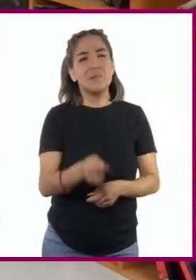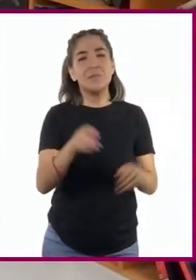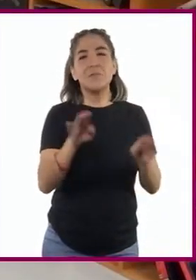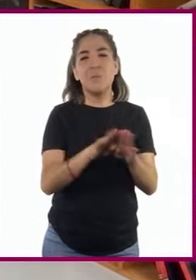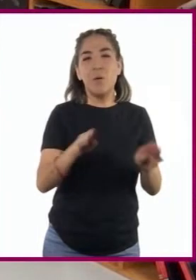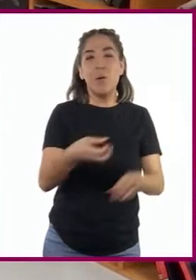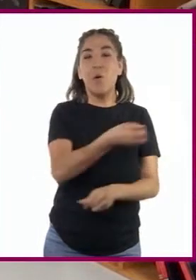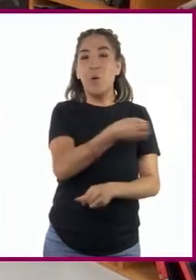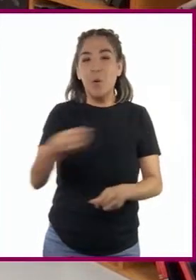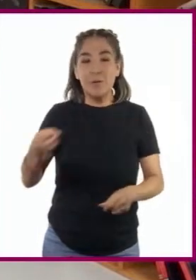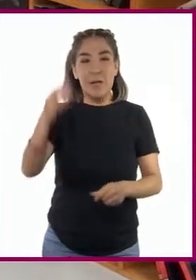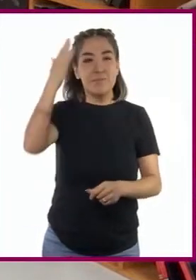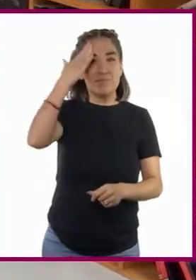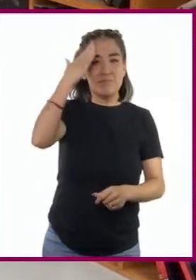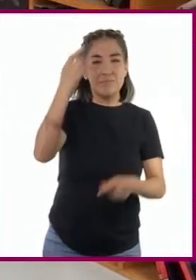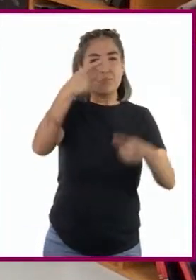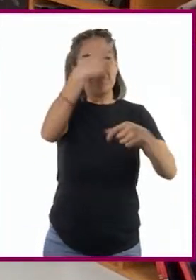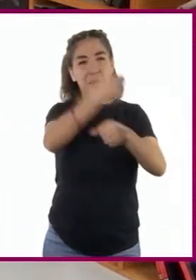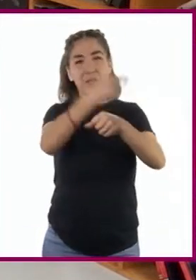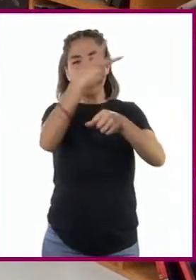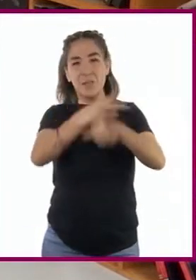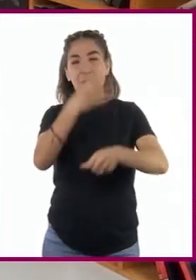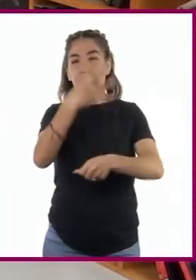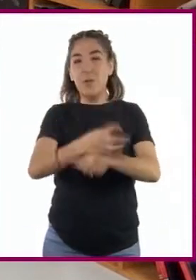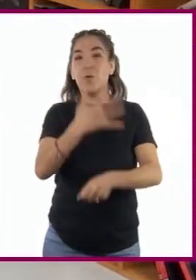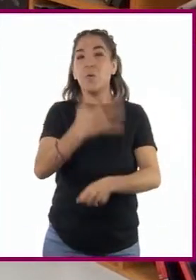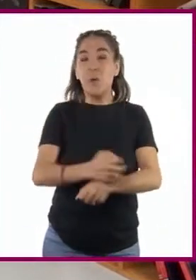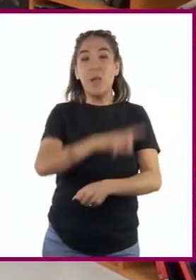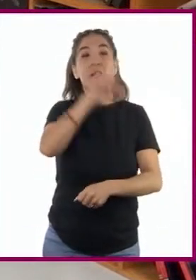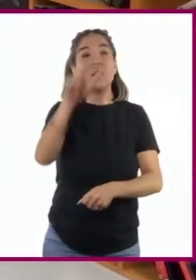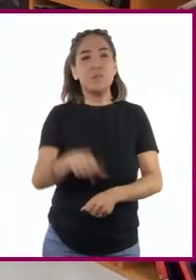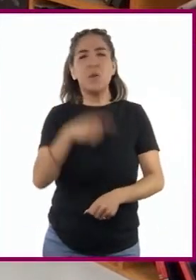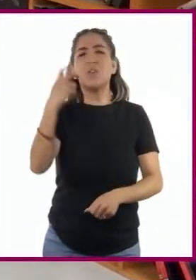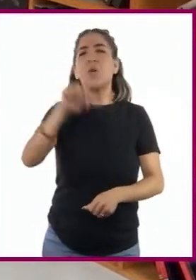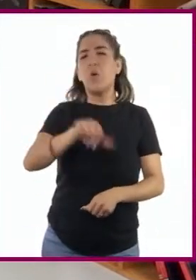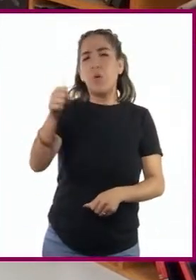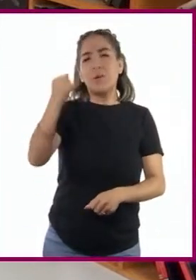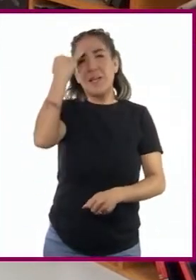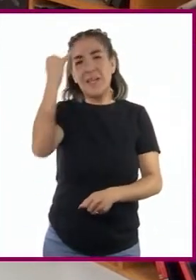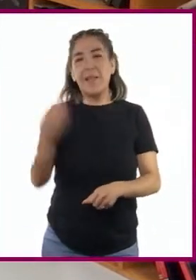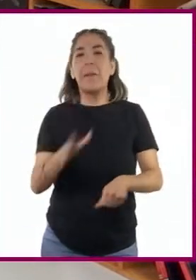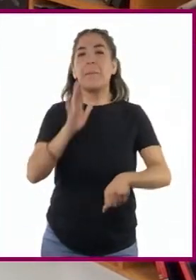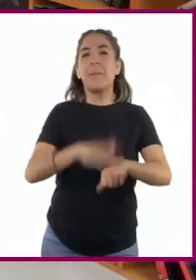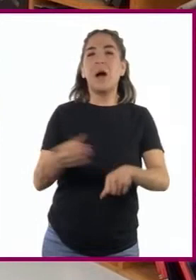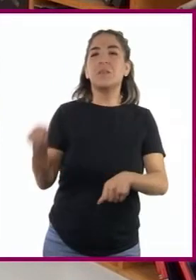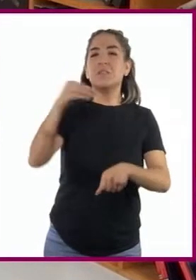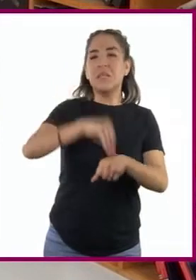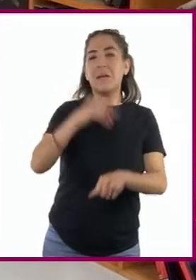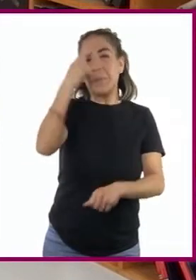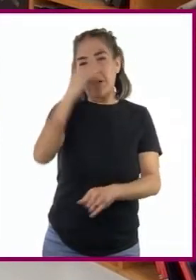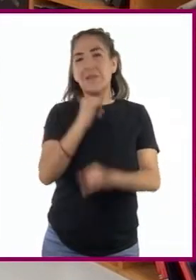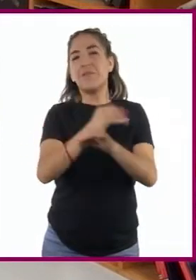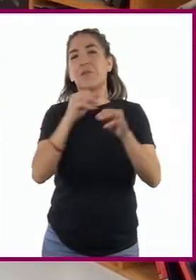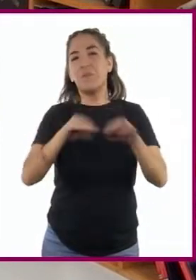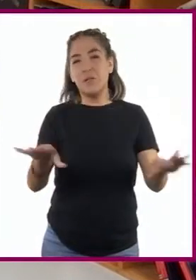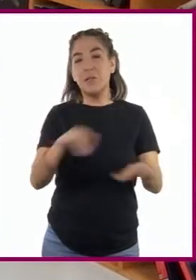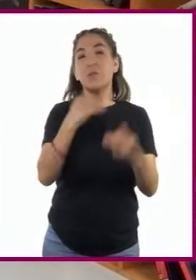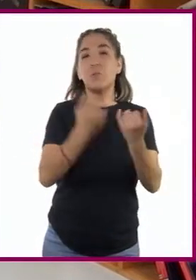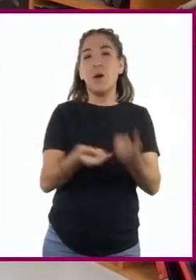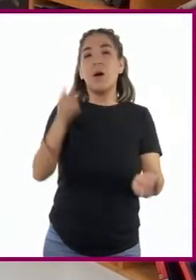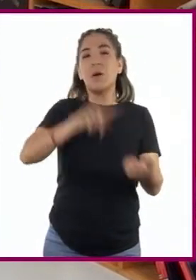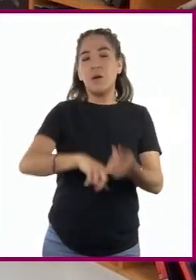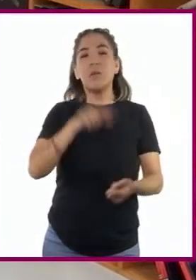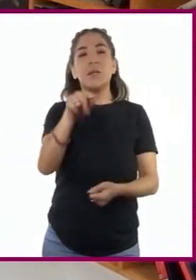orden, organización y jerarquía. Otras introducen ideas que agregan información, además de introducir ideas que